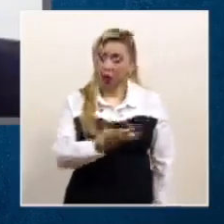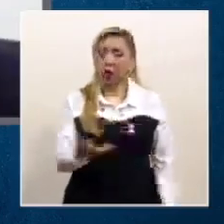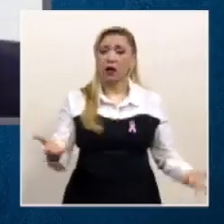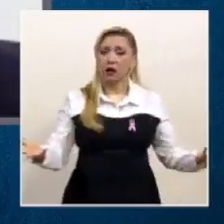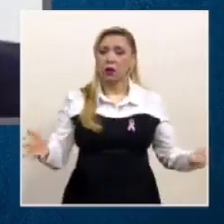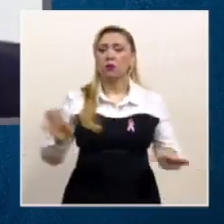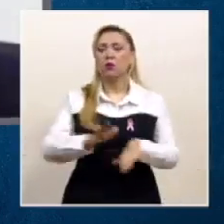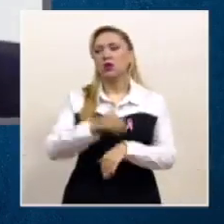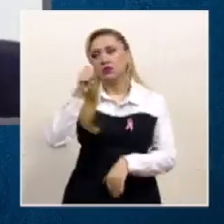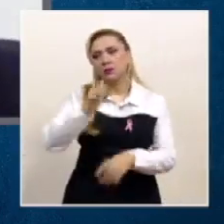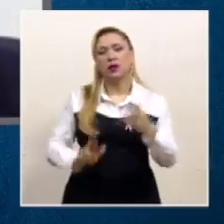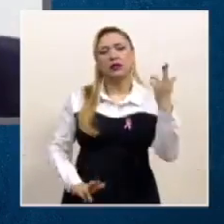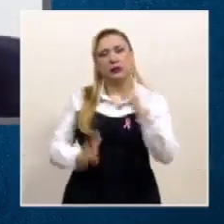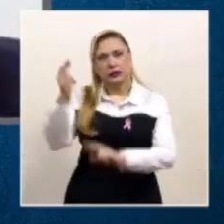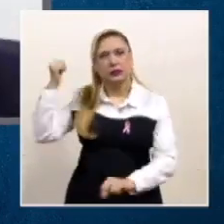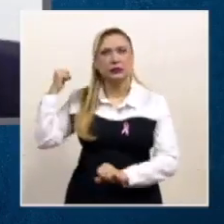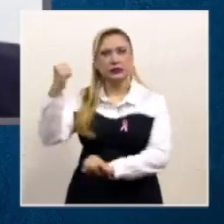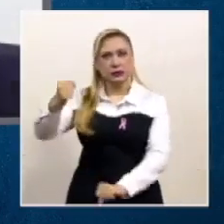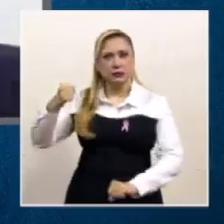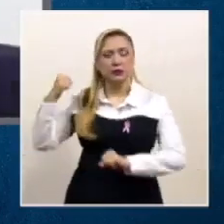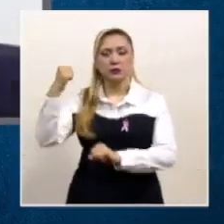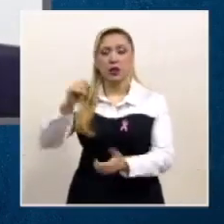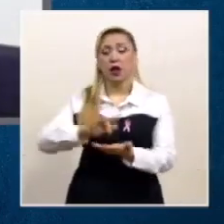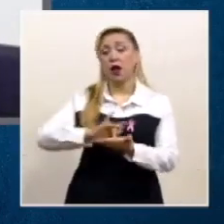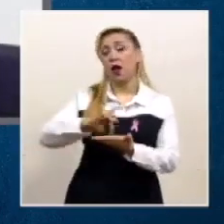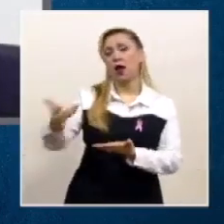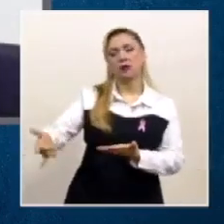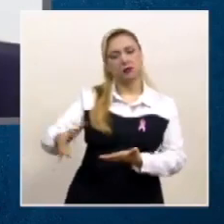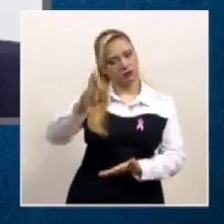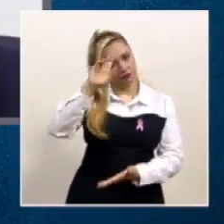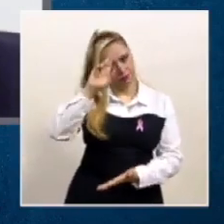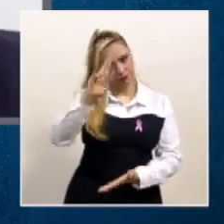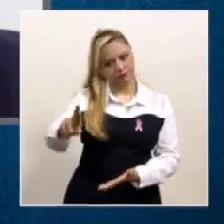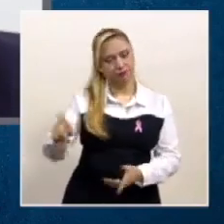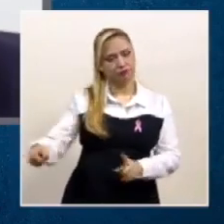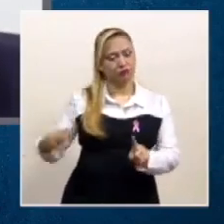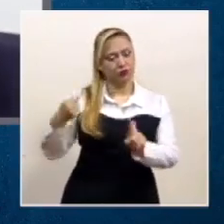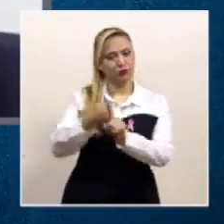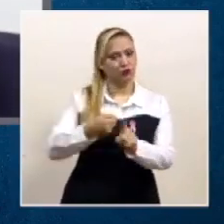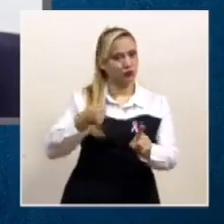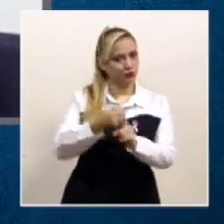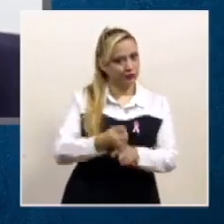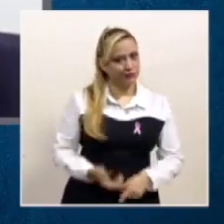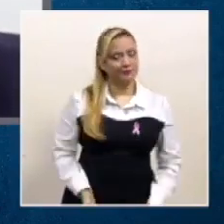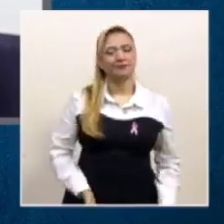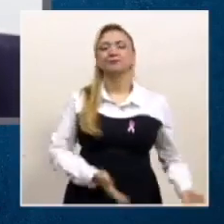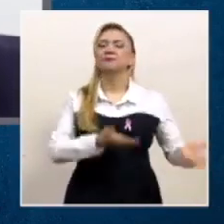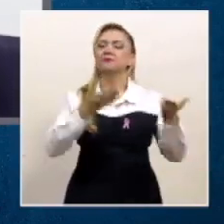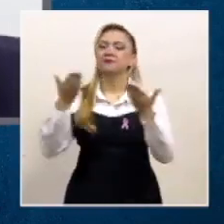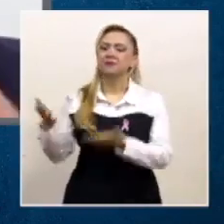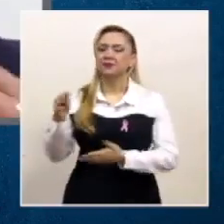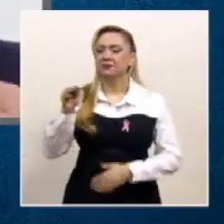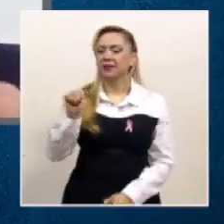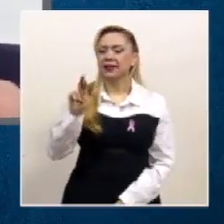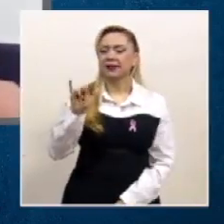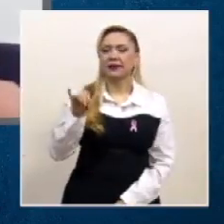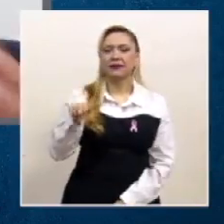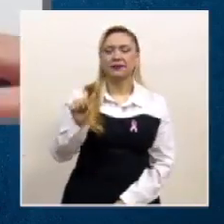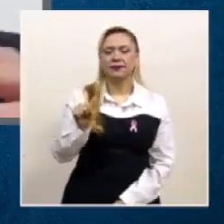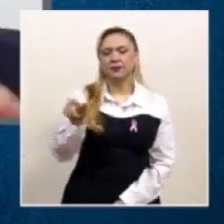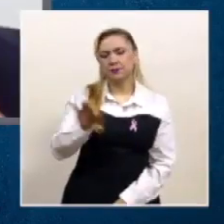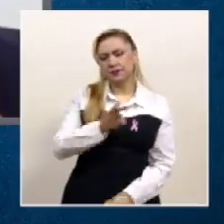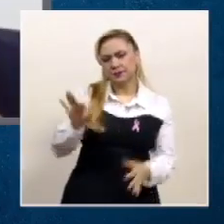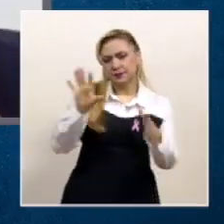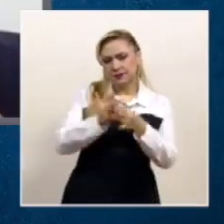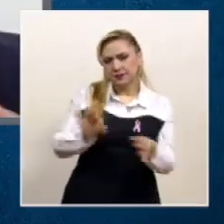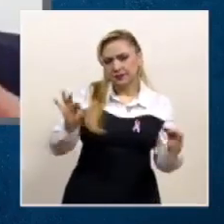básicamente, ¿no? Y de la protesta y por eso la importancia también de esos 2 derechos. Mariana, otro tema que es importante que me gustaría abordar, si nos puedes dar